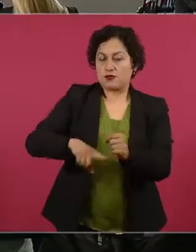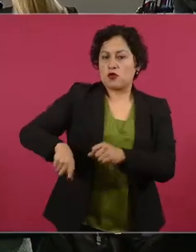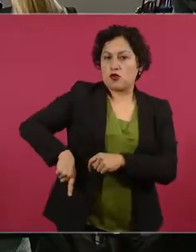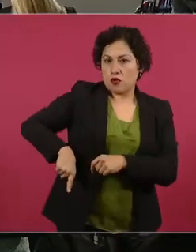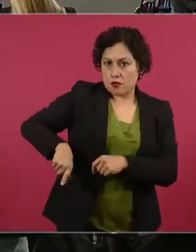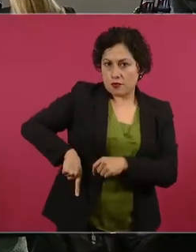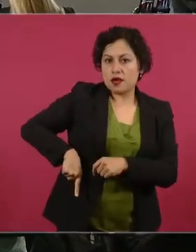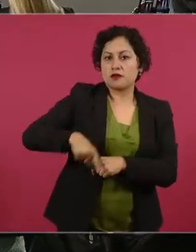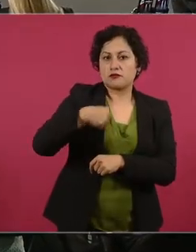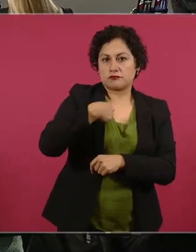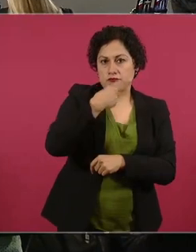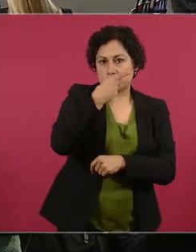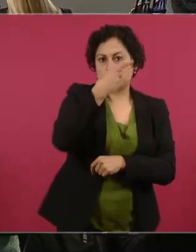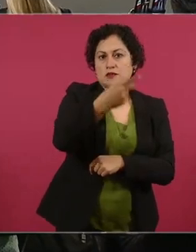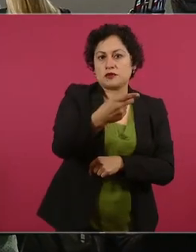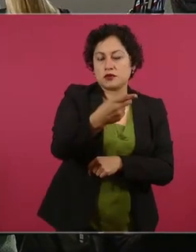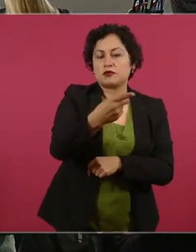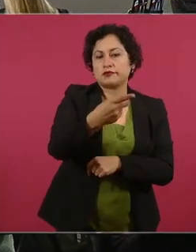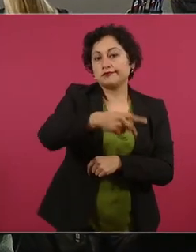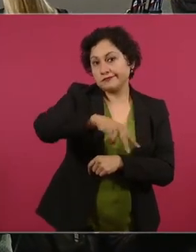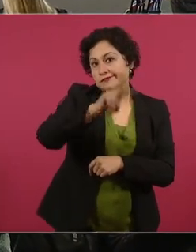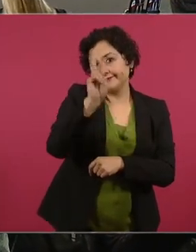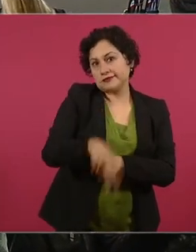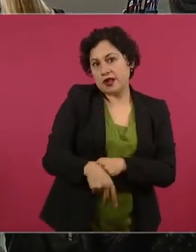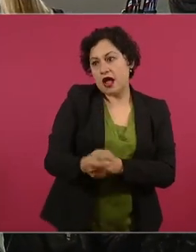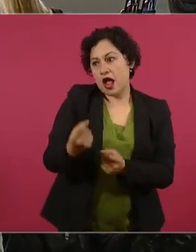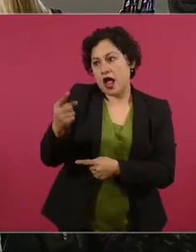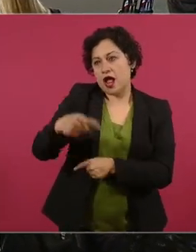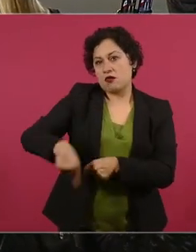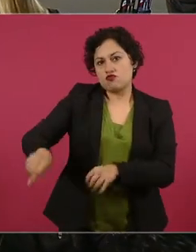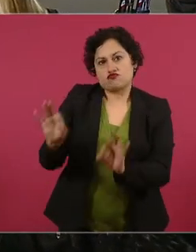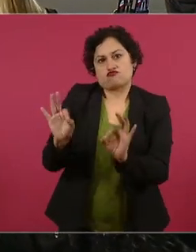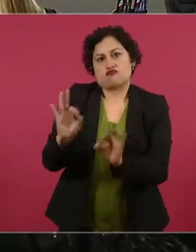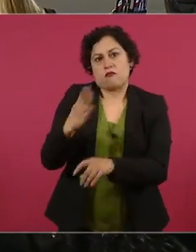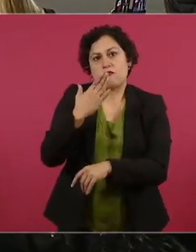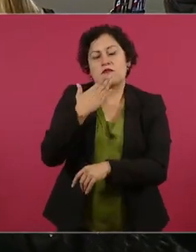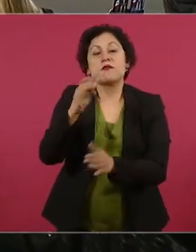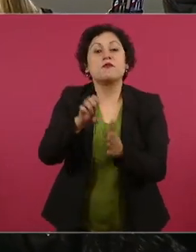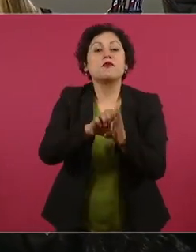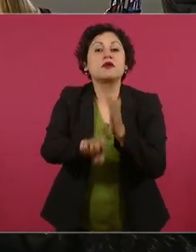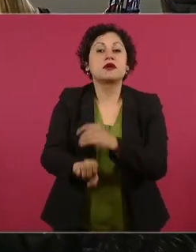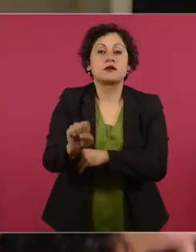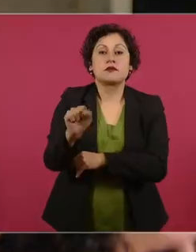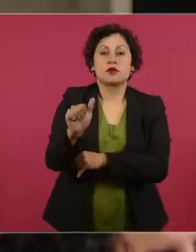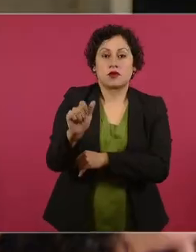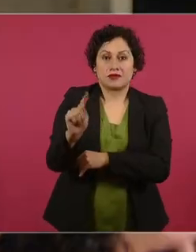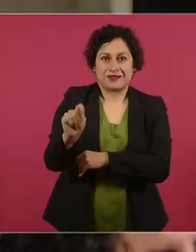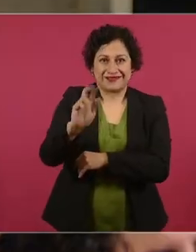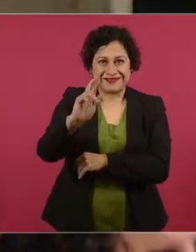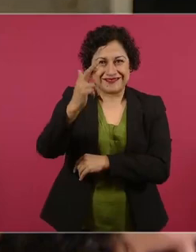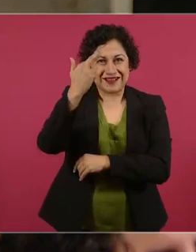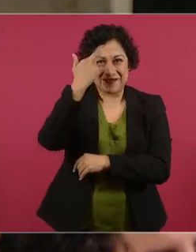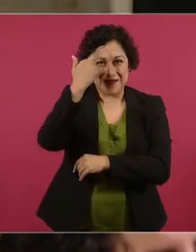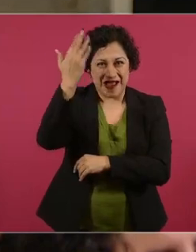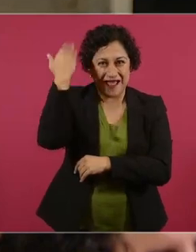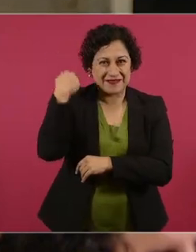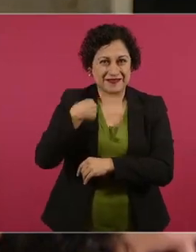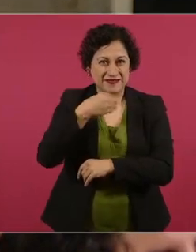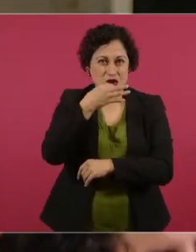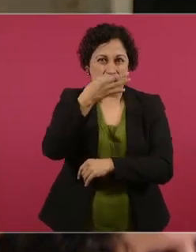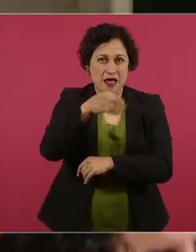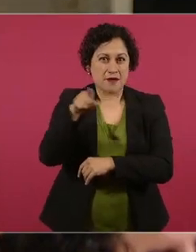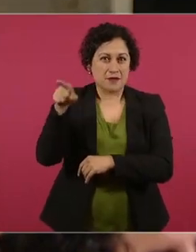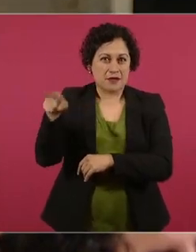que ellos han, si han hecho bien su tarea, por ejemplo, en el SAT, que ya alguna vez lo había denunciado, que había venta de citas, pues en Querétaro